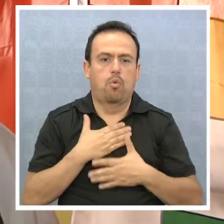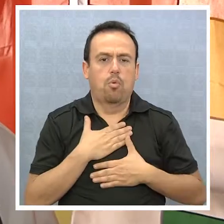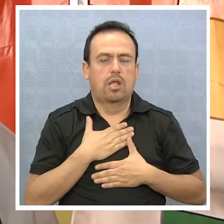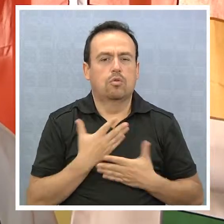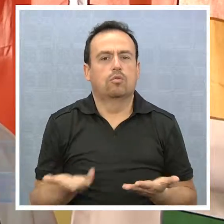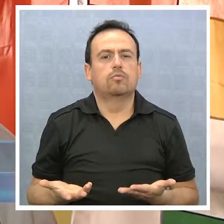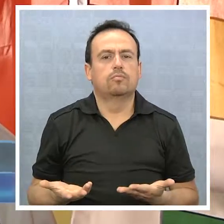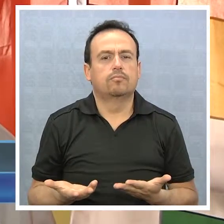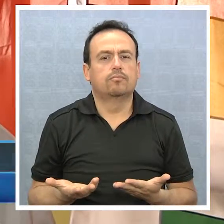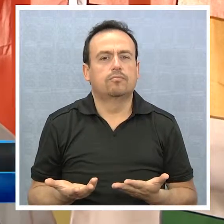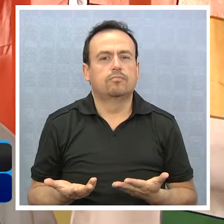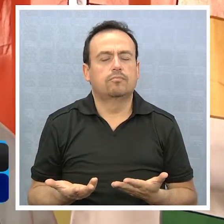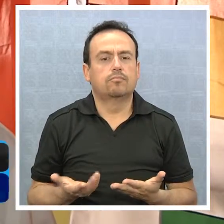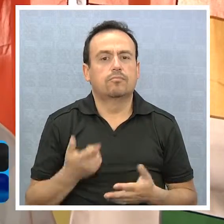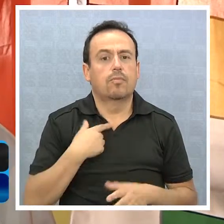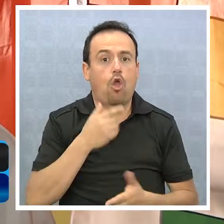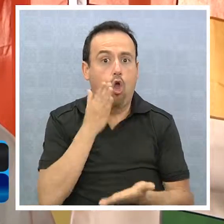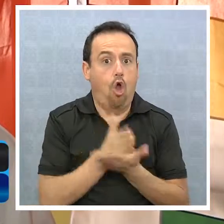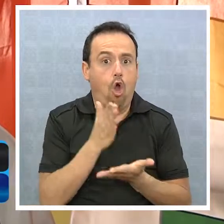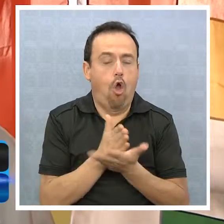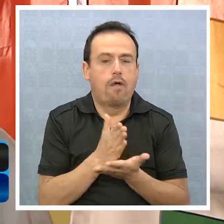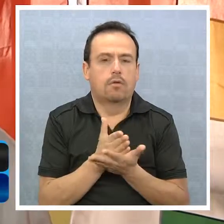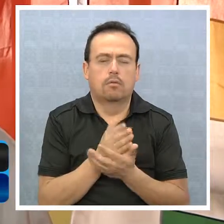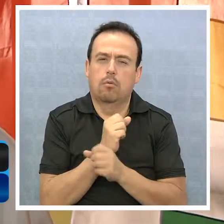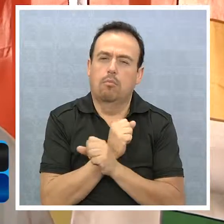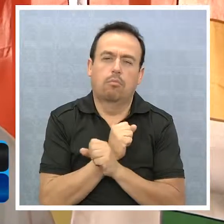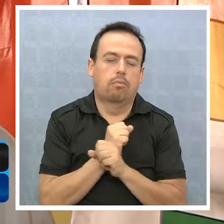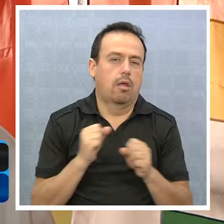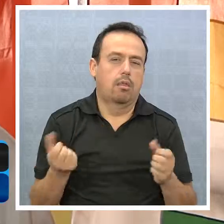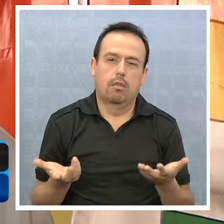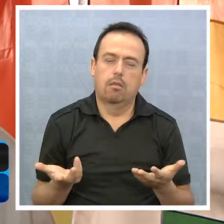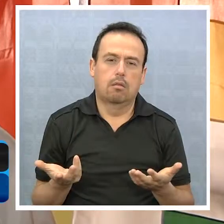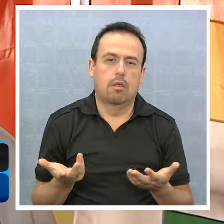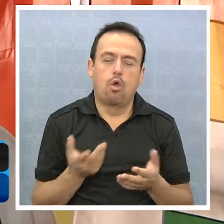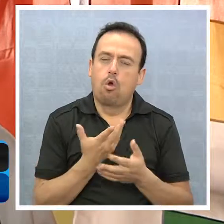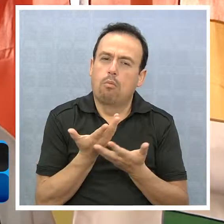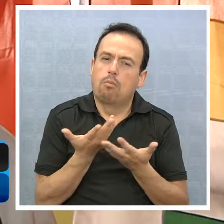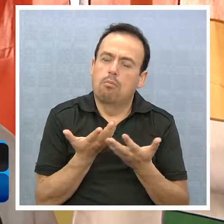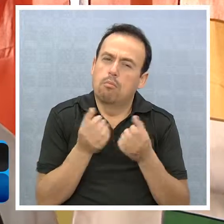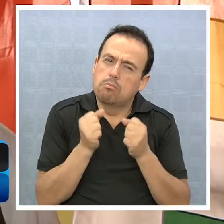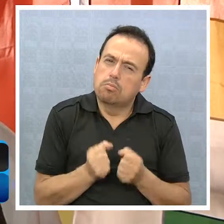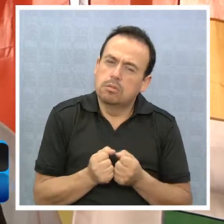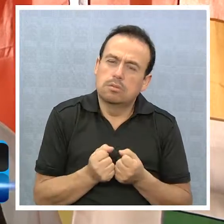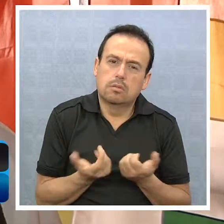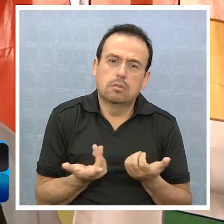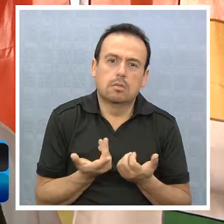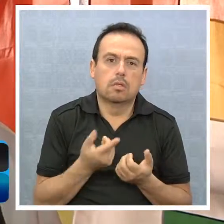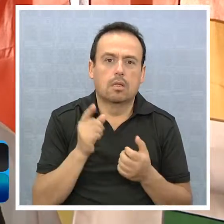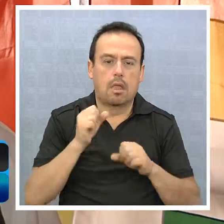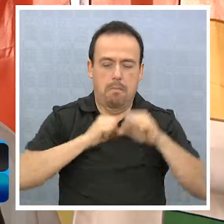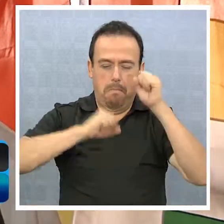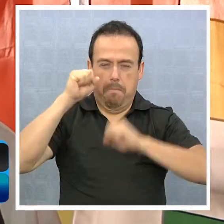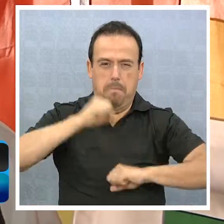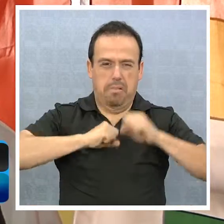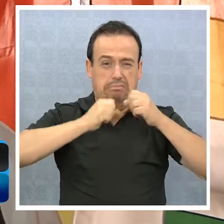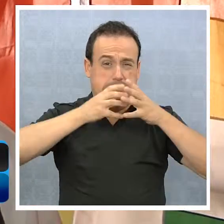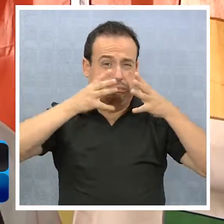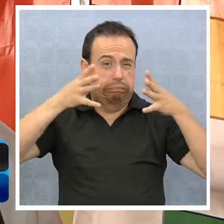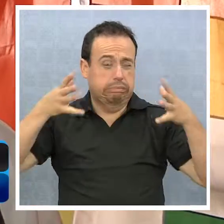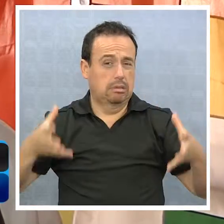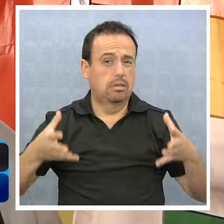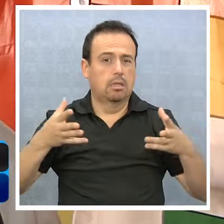consumo nuestro bien dicho no obliga y eso no puede ser cómo es posible que estas grandes